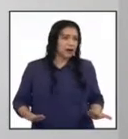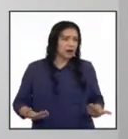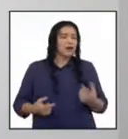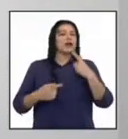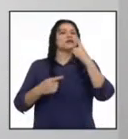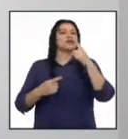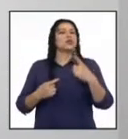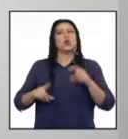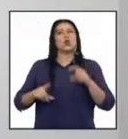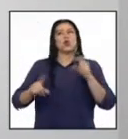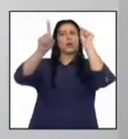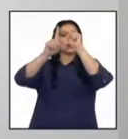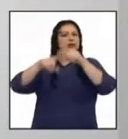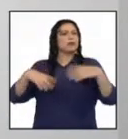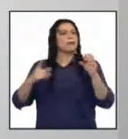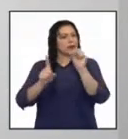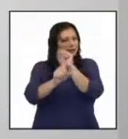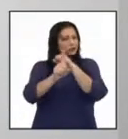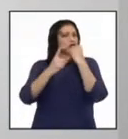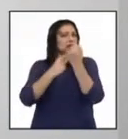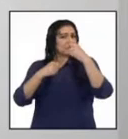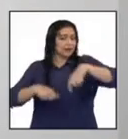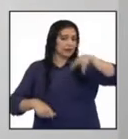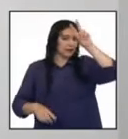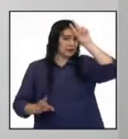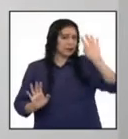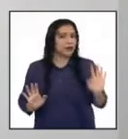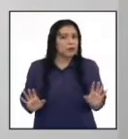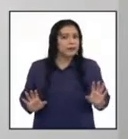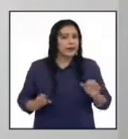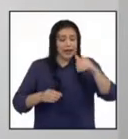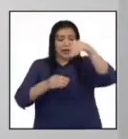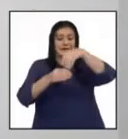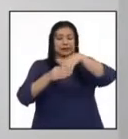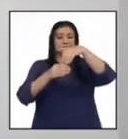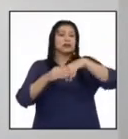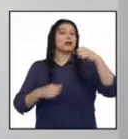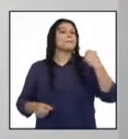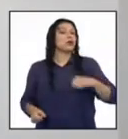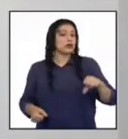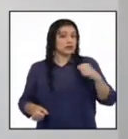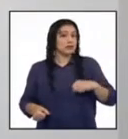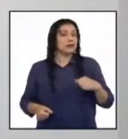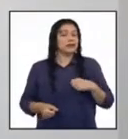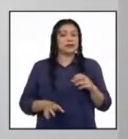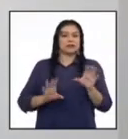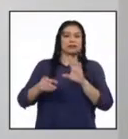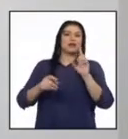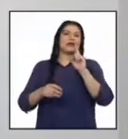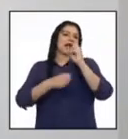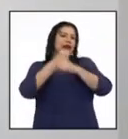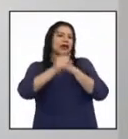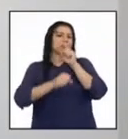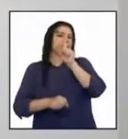siendo un desafío para la sociedad peruana. Las elecciones municipales se celebraron en